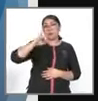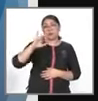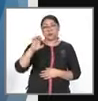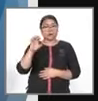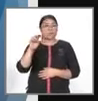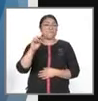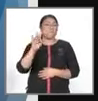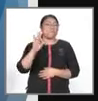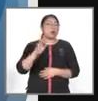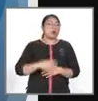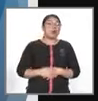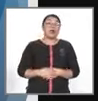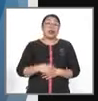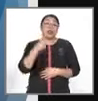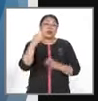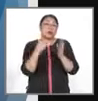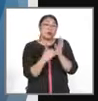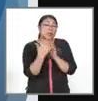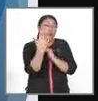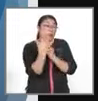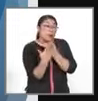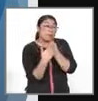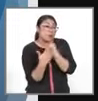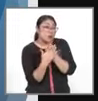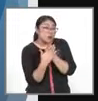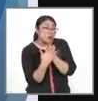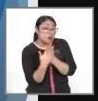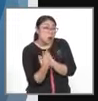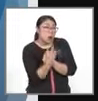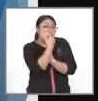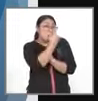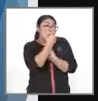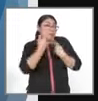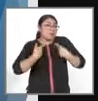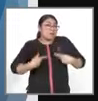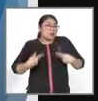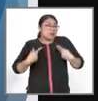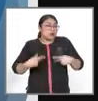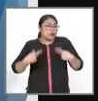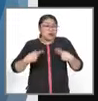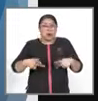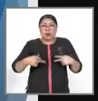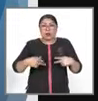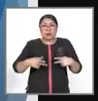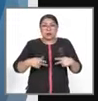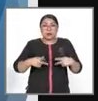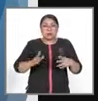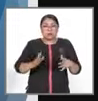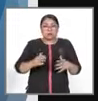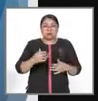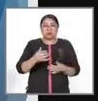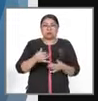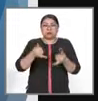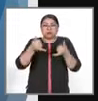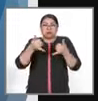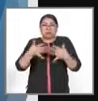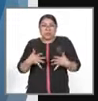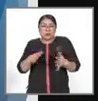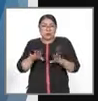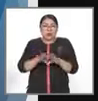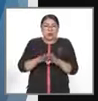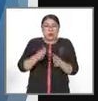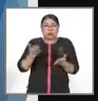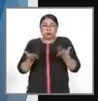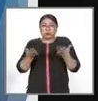2050 solo uno de cada 10 personas se encontrarán en un peso adecuado